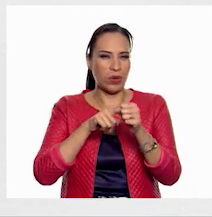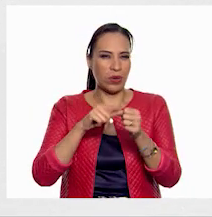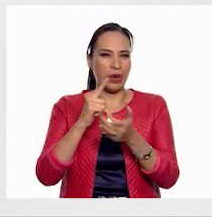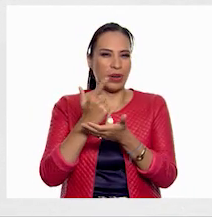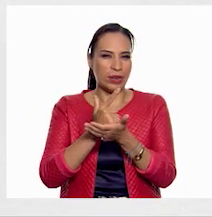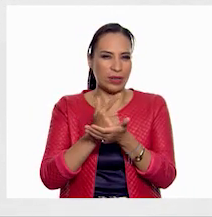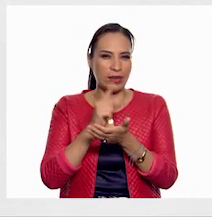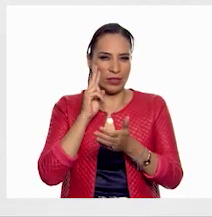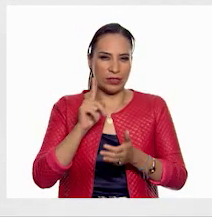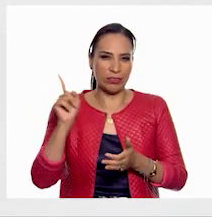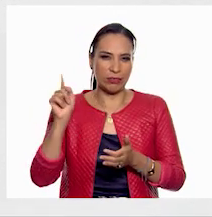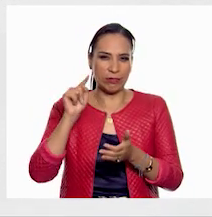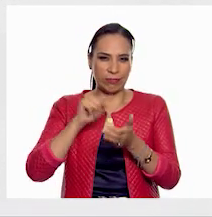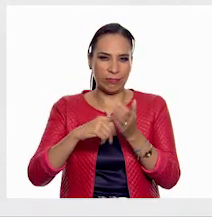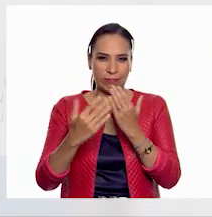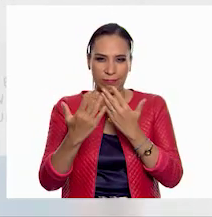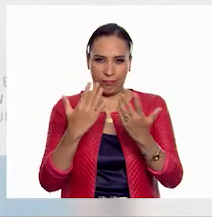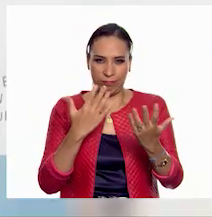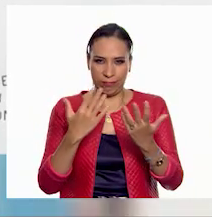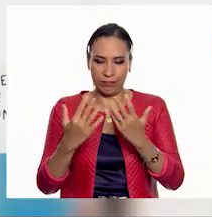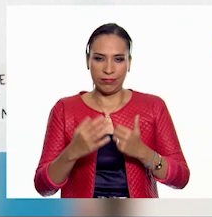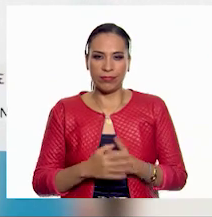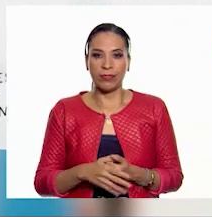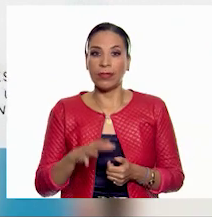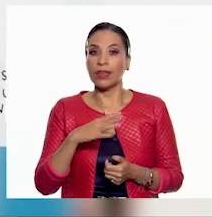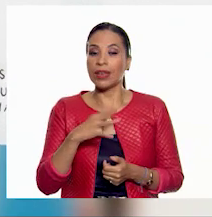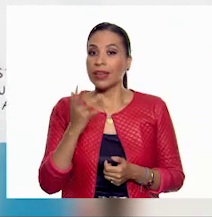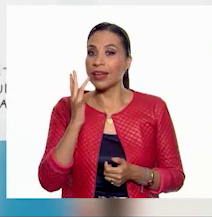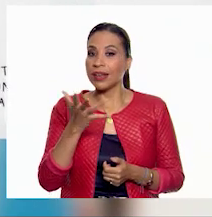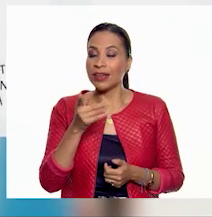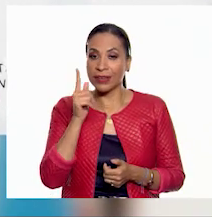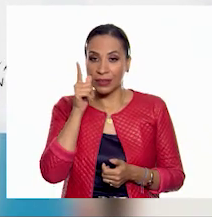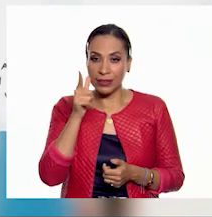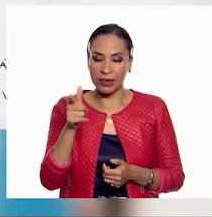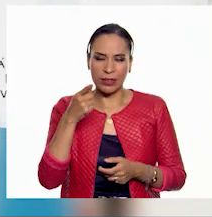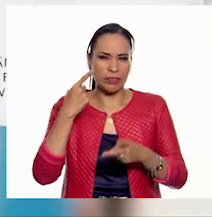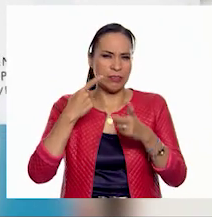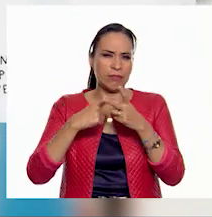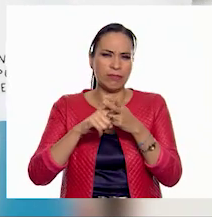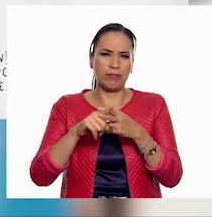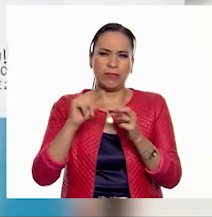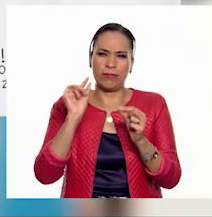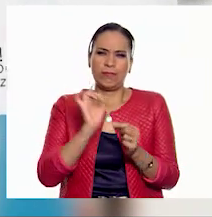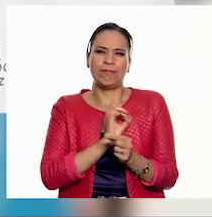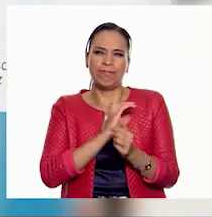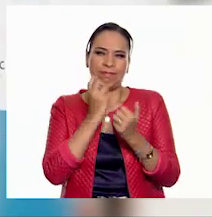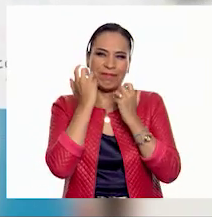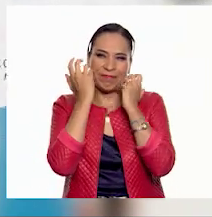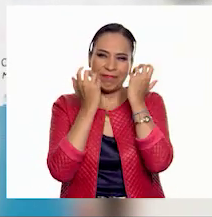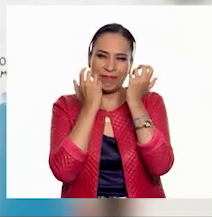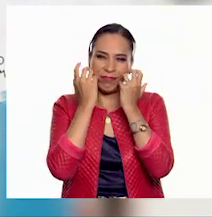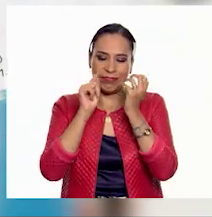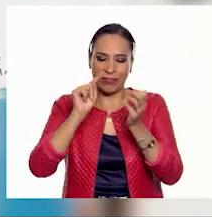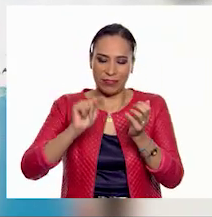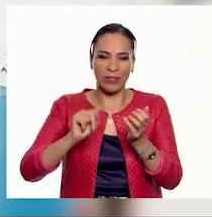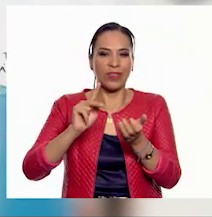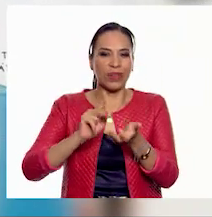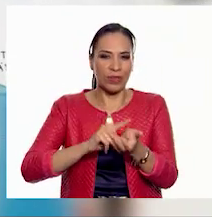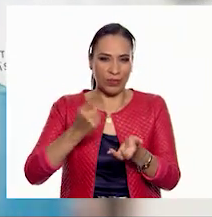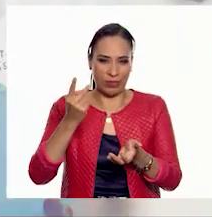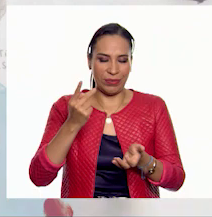verás cómo se acercan. ¡Ahí están! Al principio son un poco tímidos. Presiona una vez